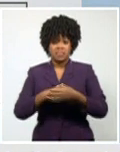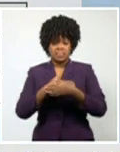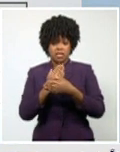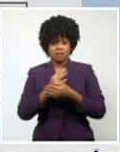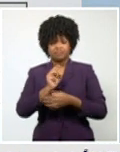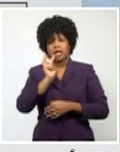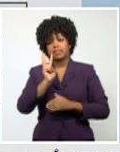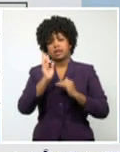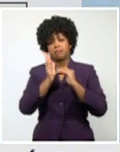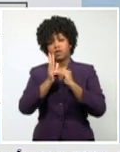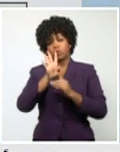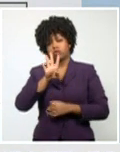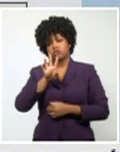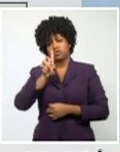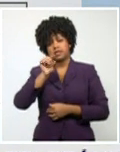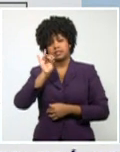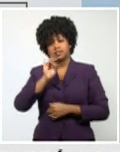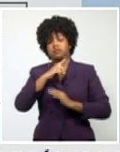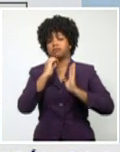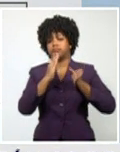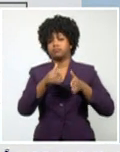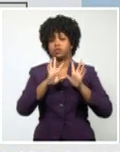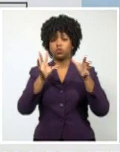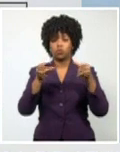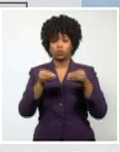3.417 fallecidos y se acumulan